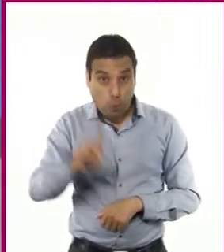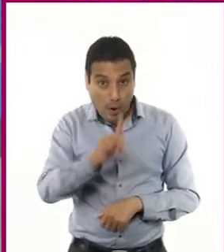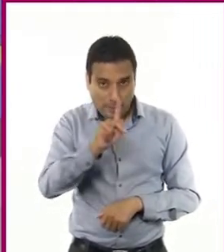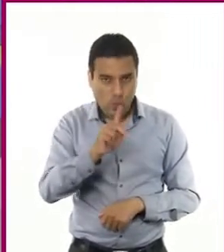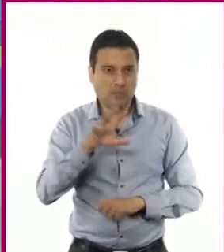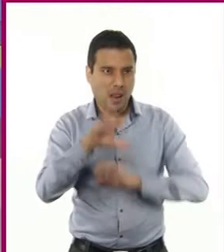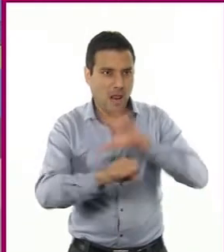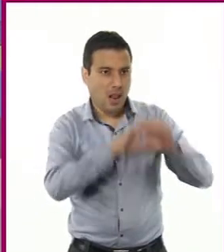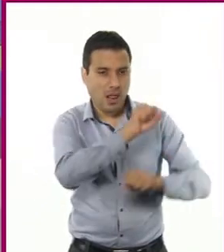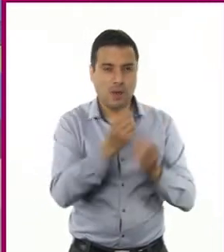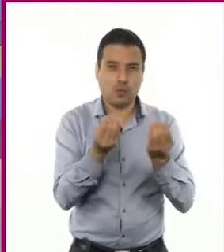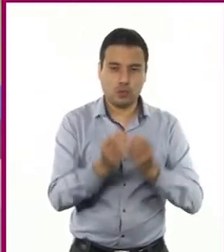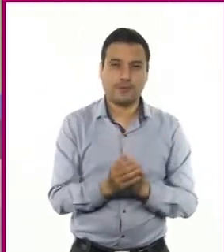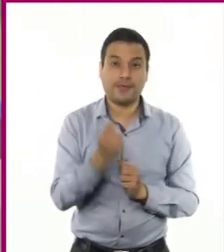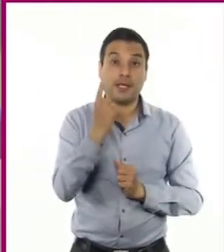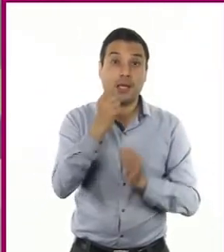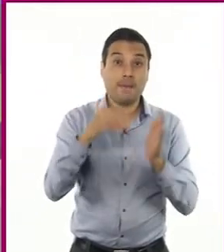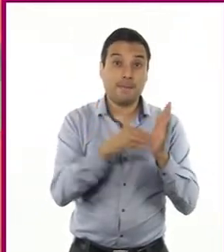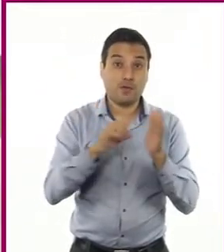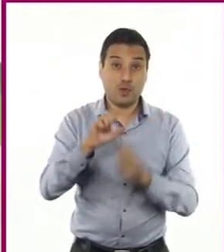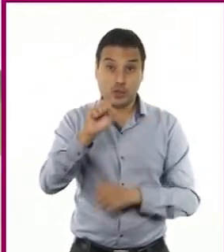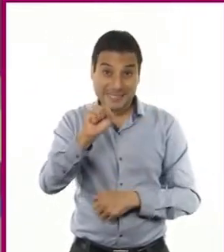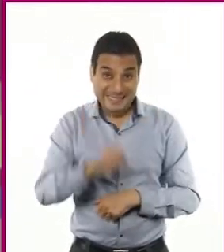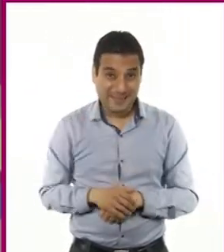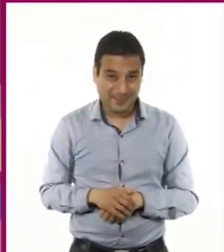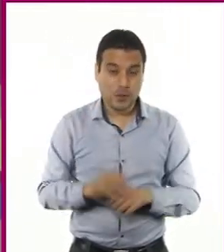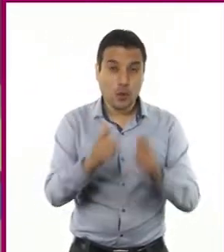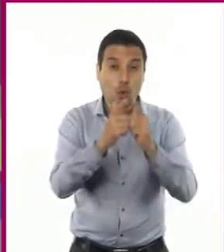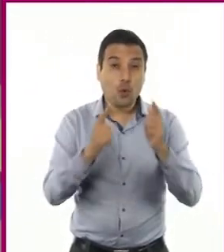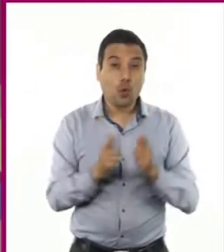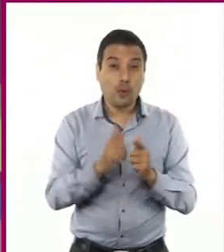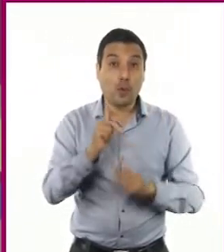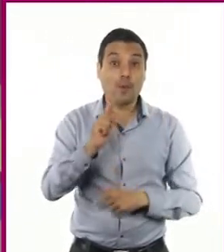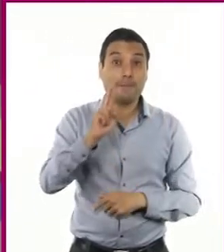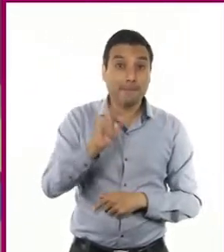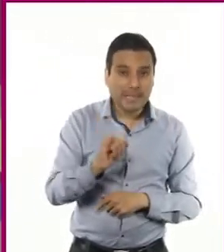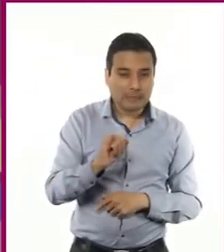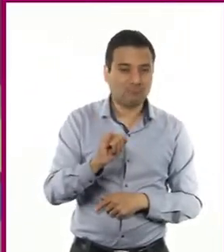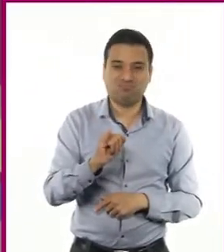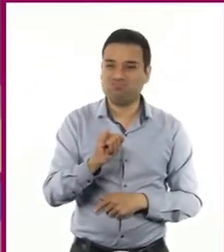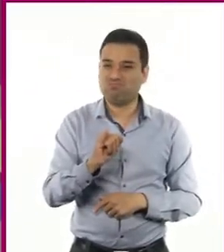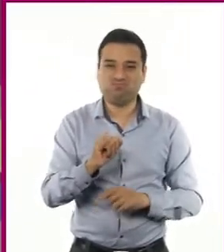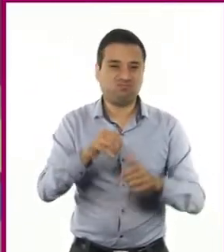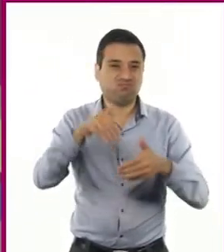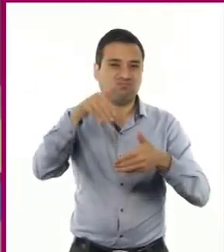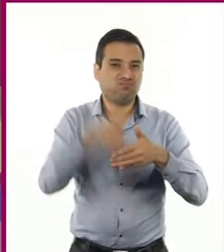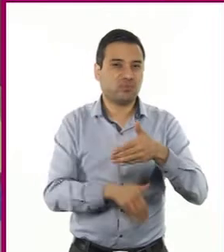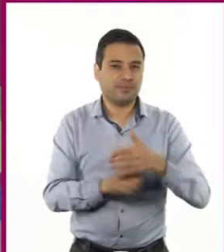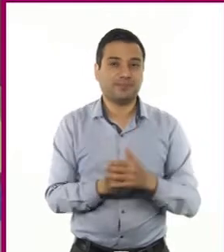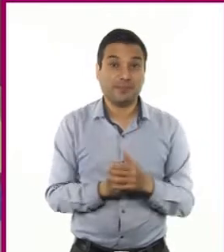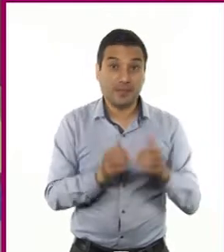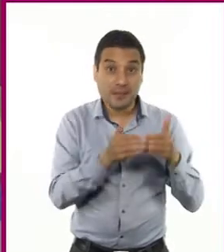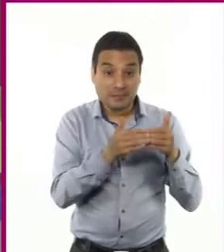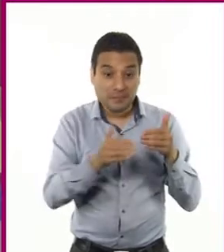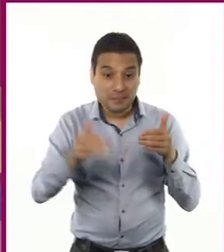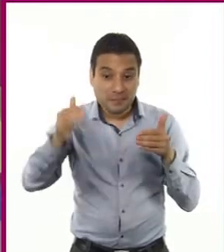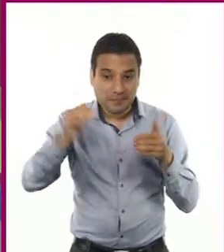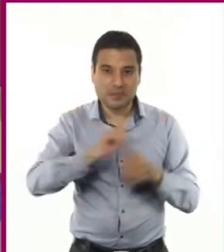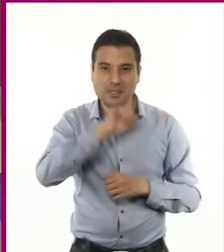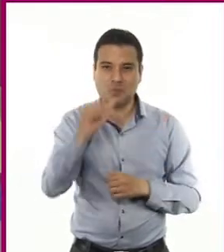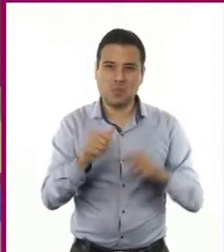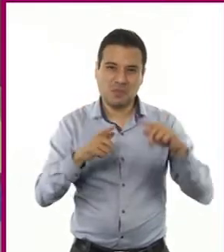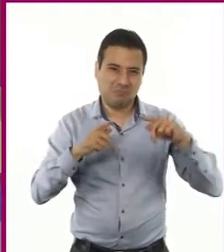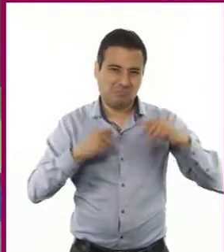los 60 cuando la hegemonía priista comenzó a desgastarse con tal fuerza que se desencadenaría una larga crisis de